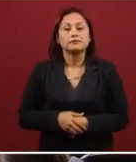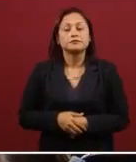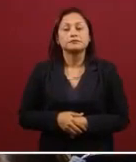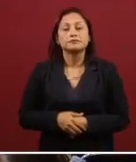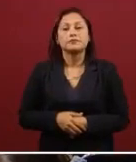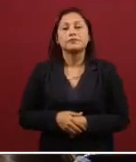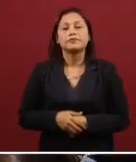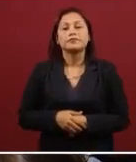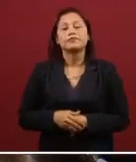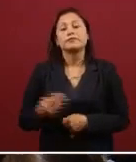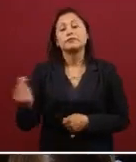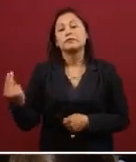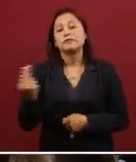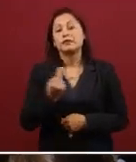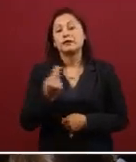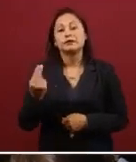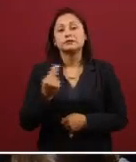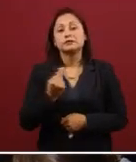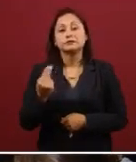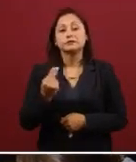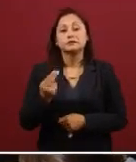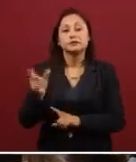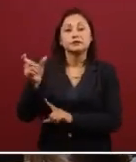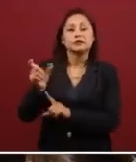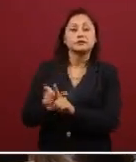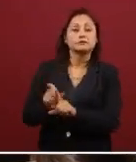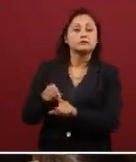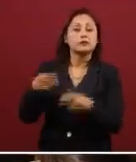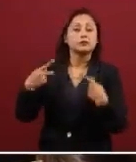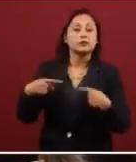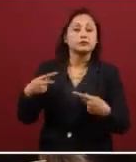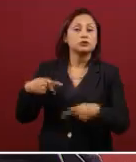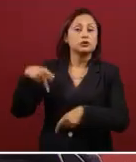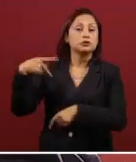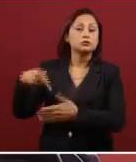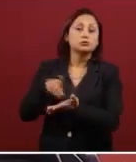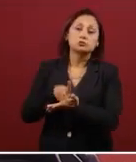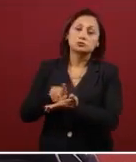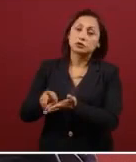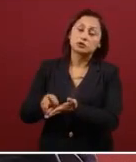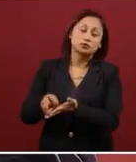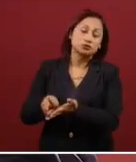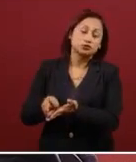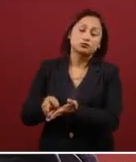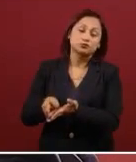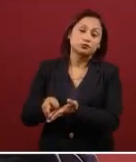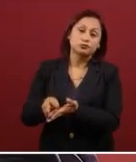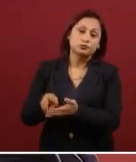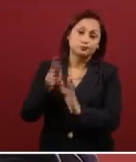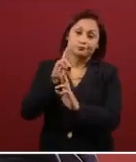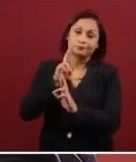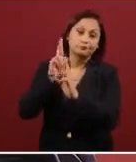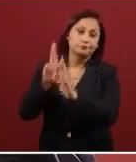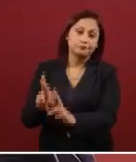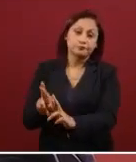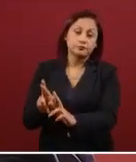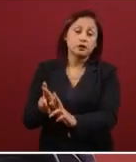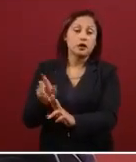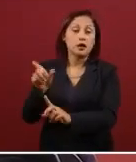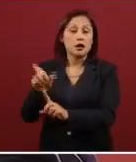garantizar los derechos de los ciudadanos, hasta de los presuntos